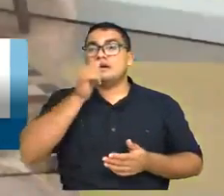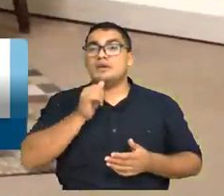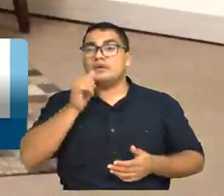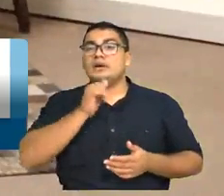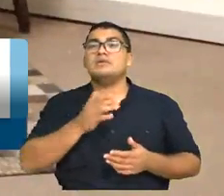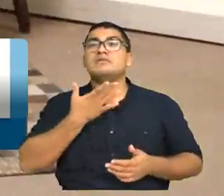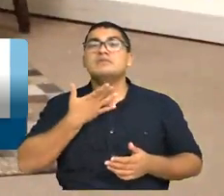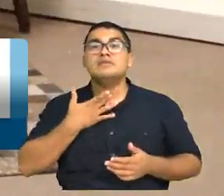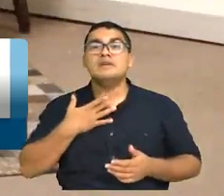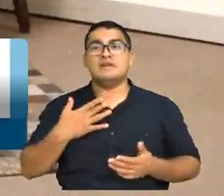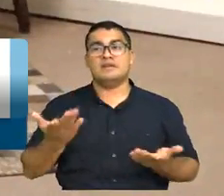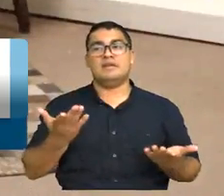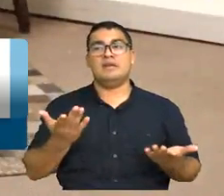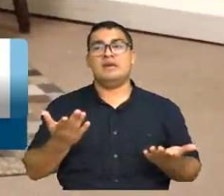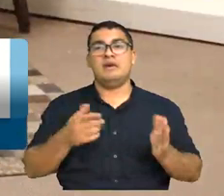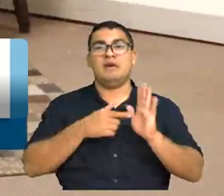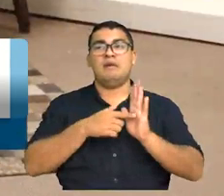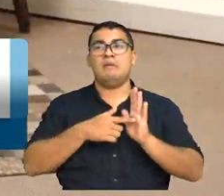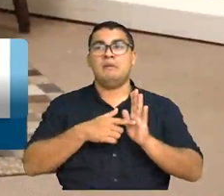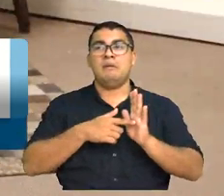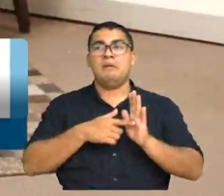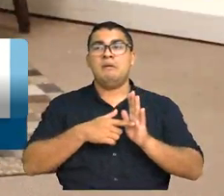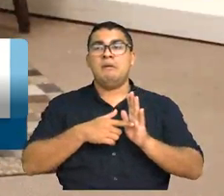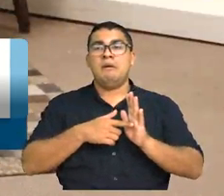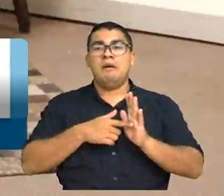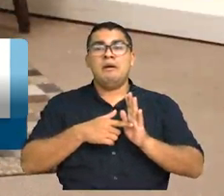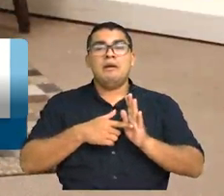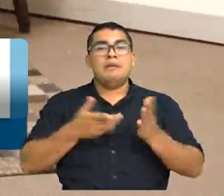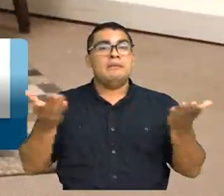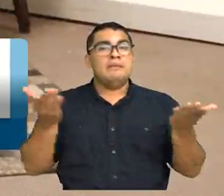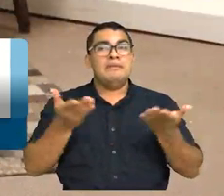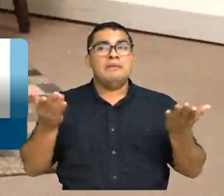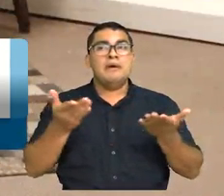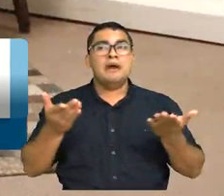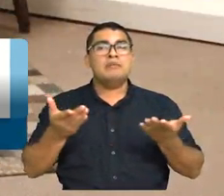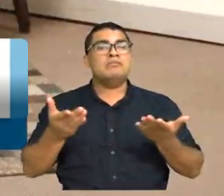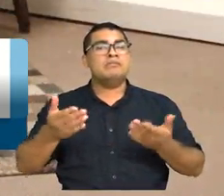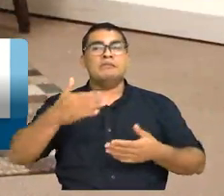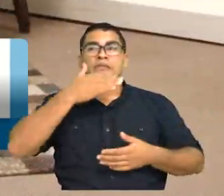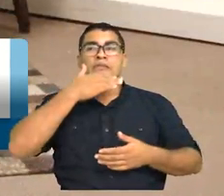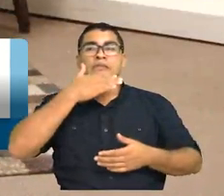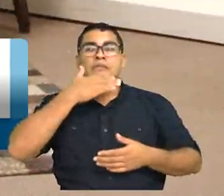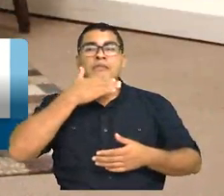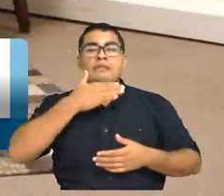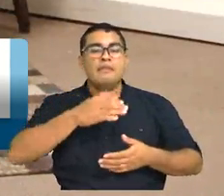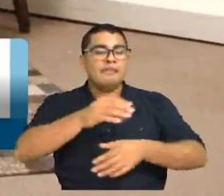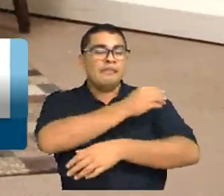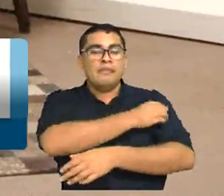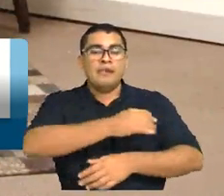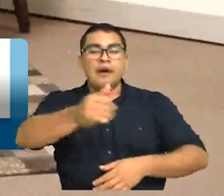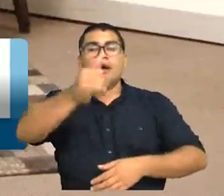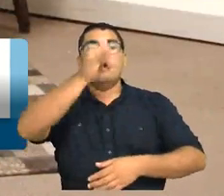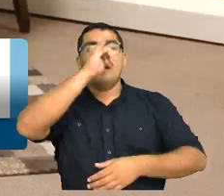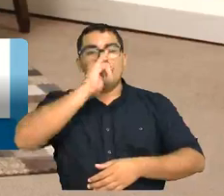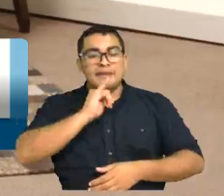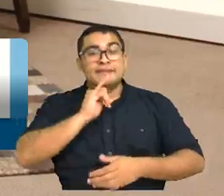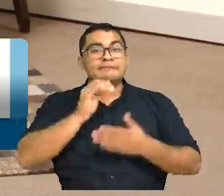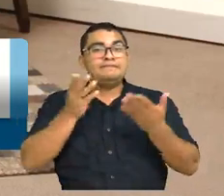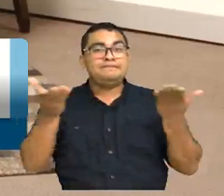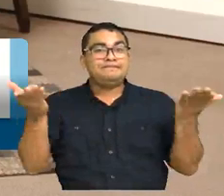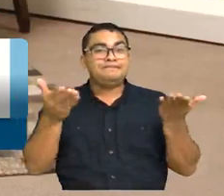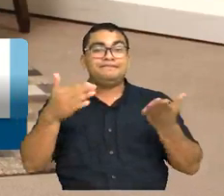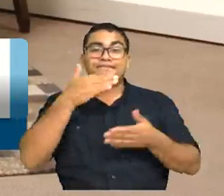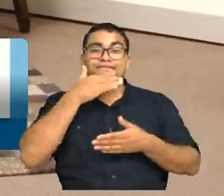Entonces, si usted pone en conjunto la vasodilatación más la eliminación de líquido más el calor de la